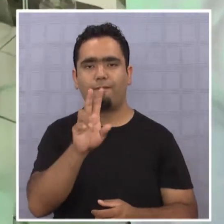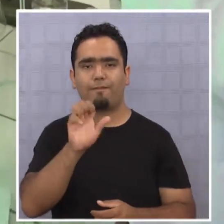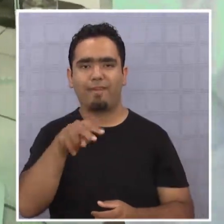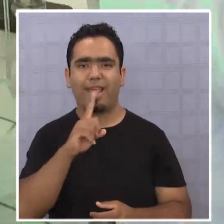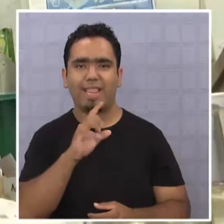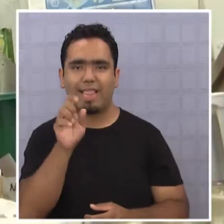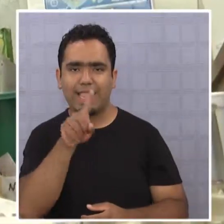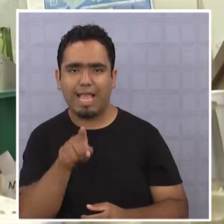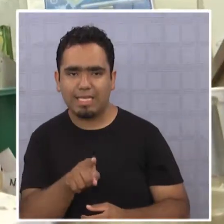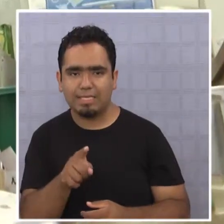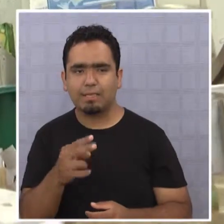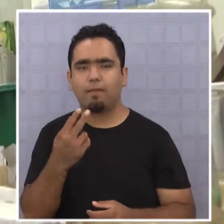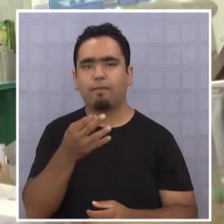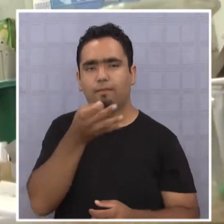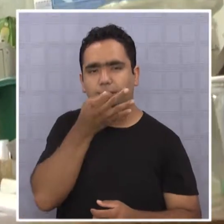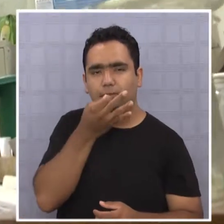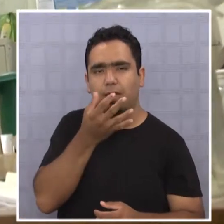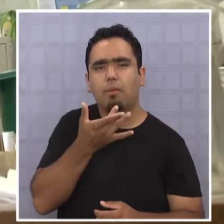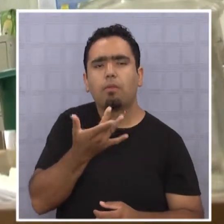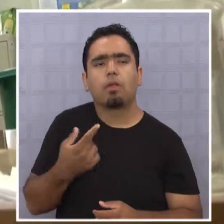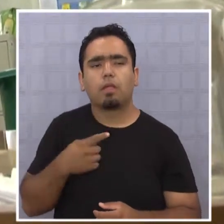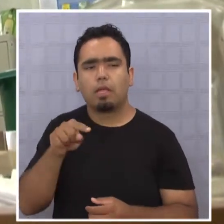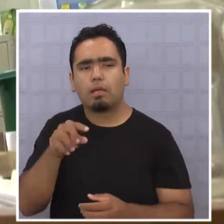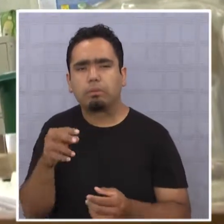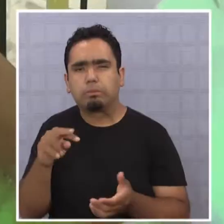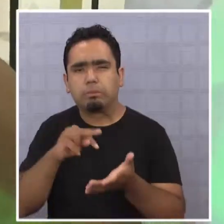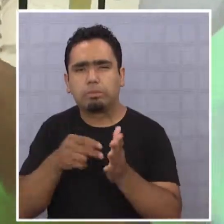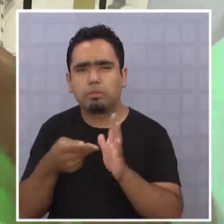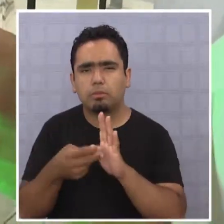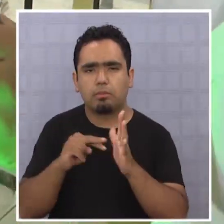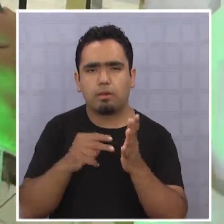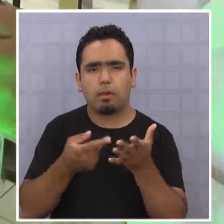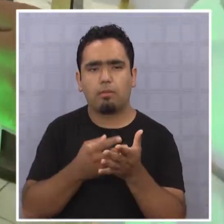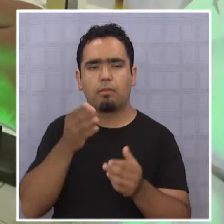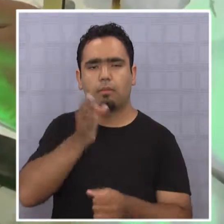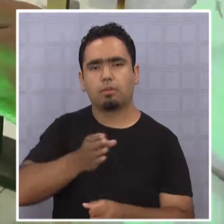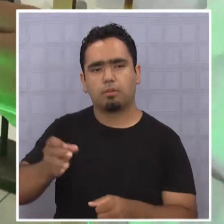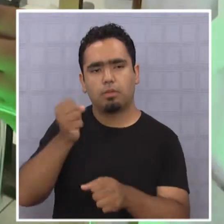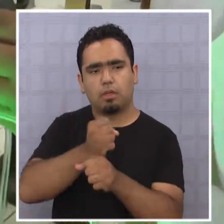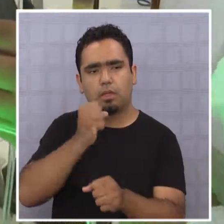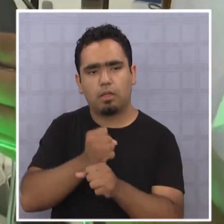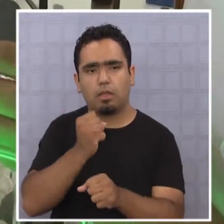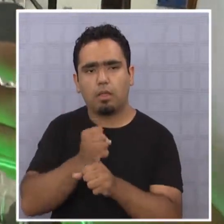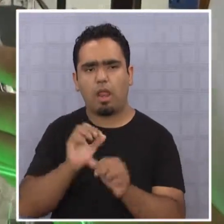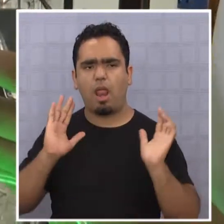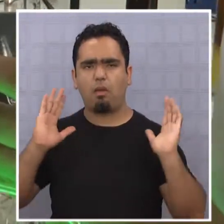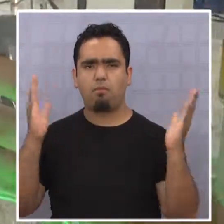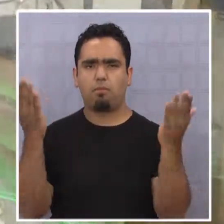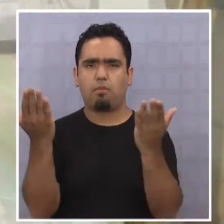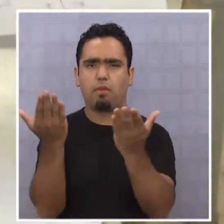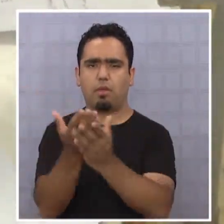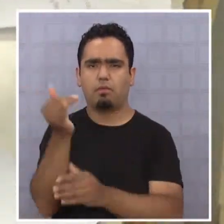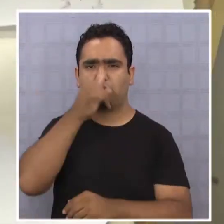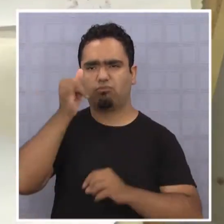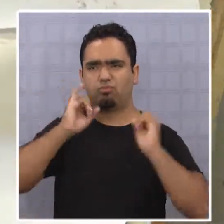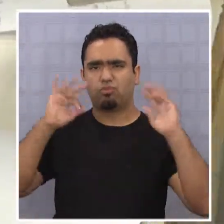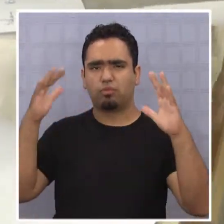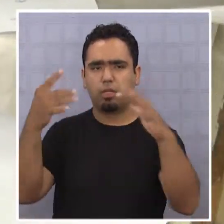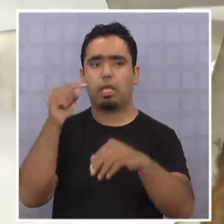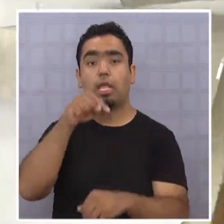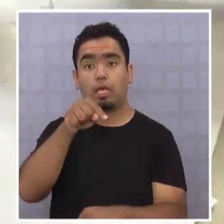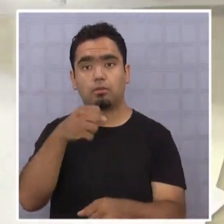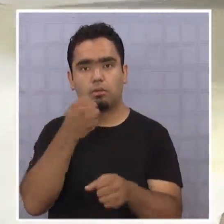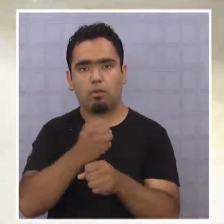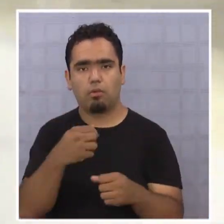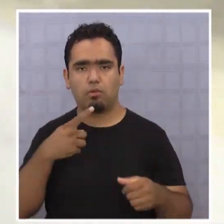que ellos le llaman solventes verdes, han ido disminuyendo muchos solventes que son tóxicos para el trabajador y para el ambiente,